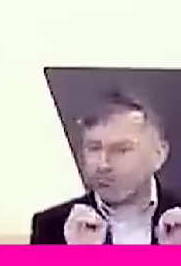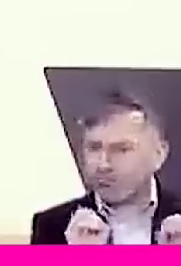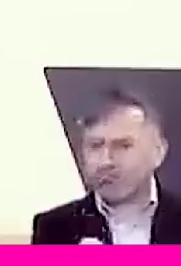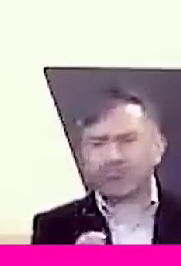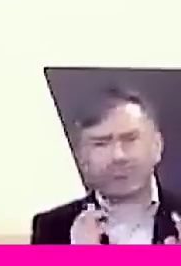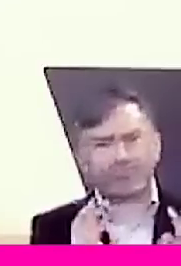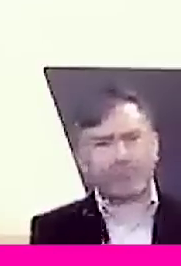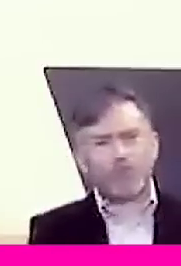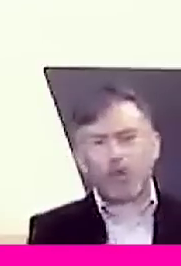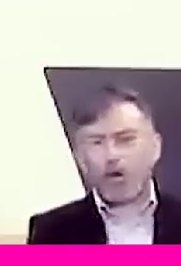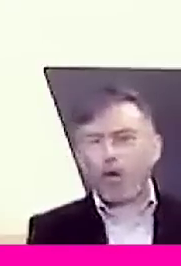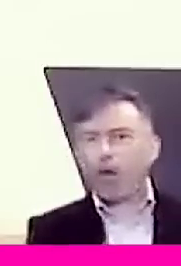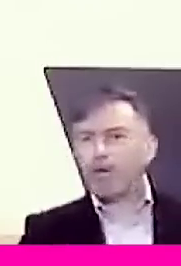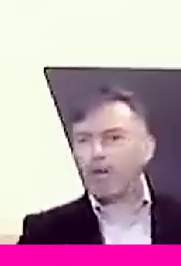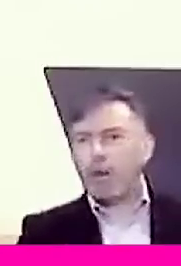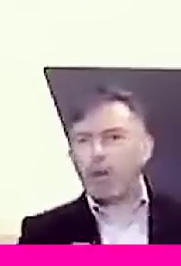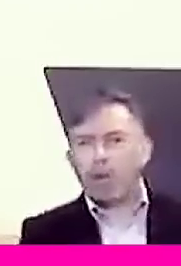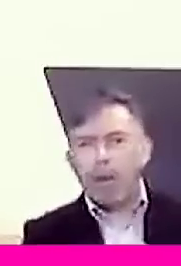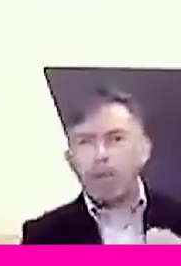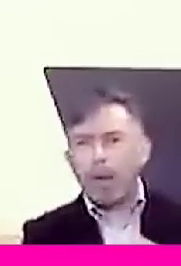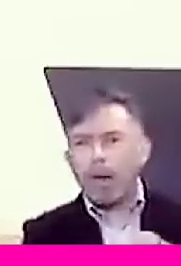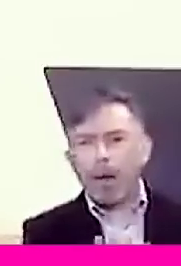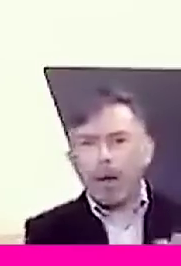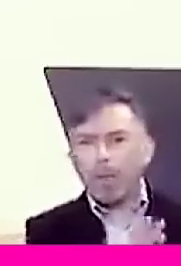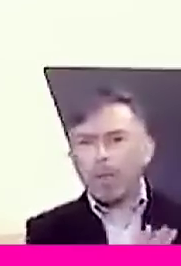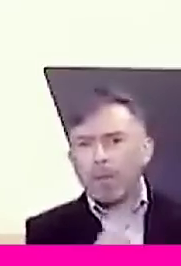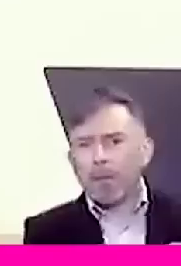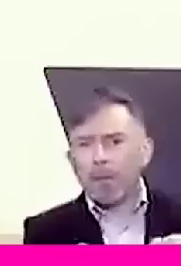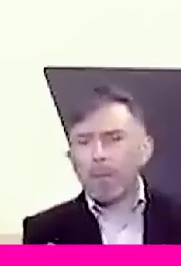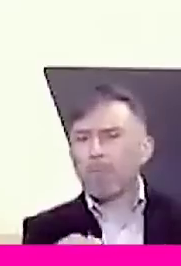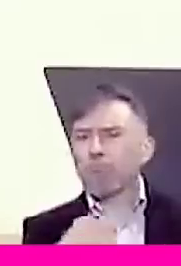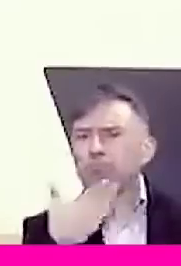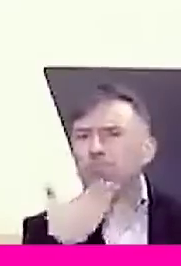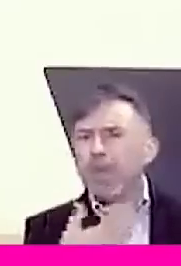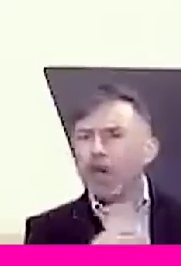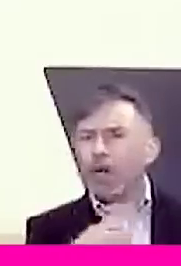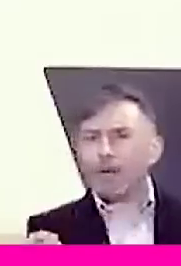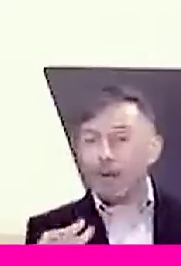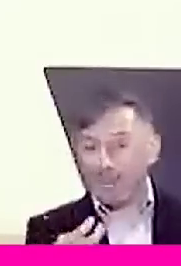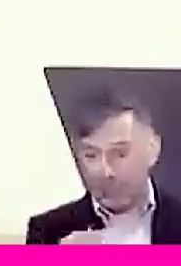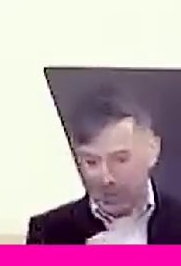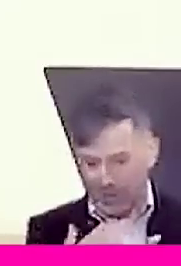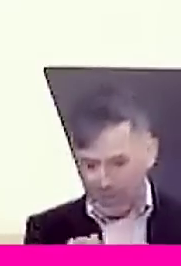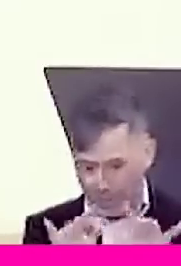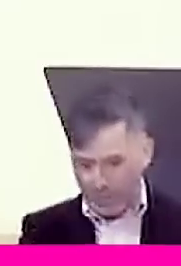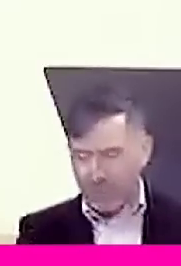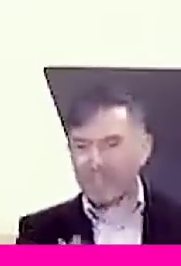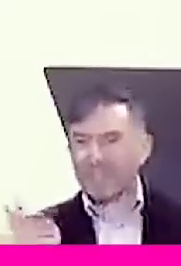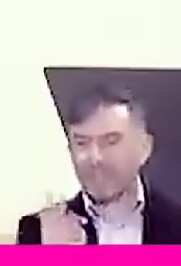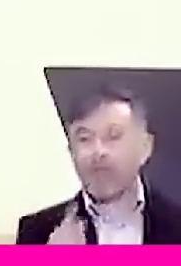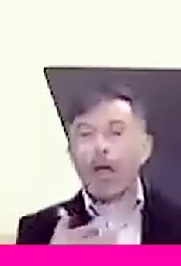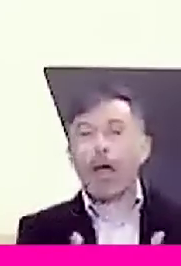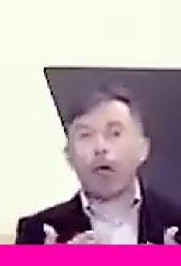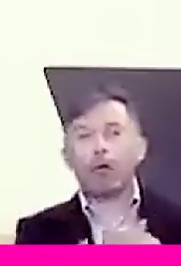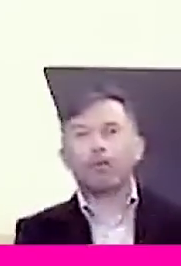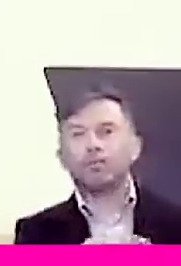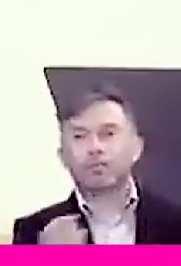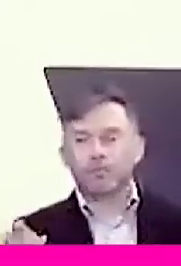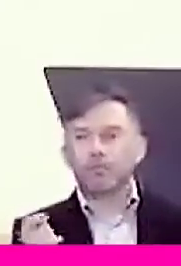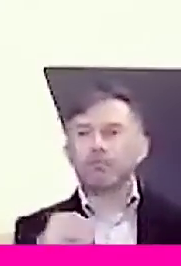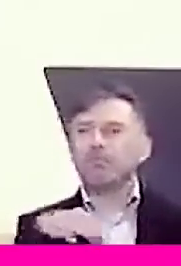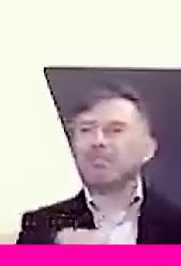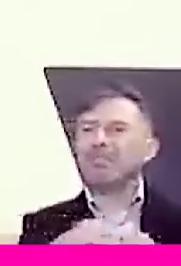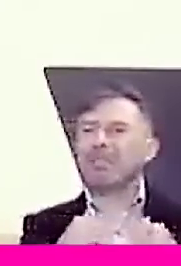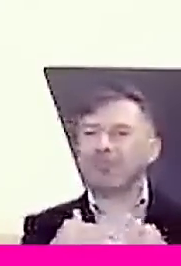de Eso habla este informe de estas y muchas otras cosas que podríamos perder de nuestra vida electoral de nuestra democracia